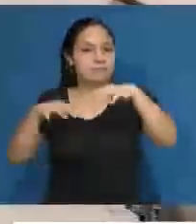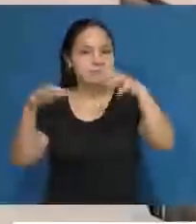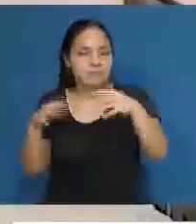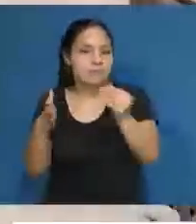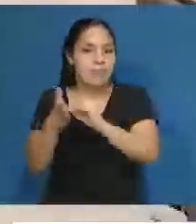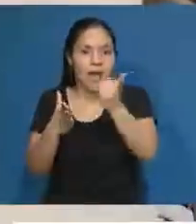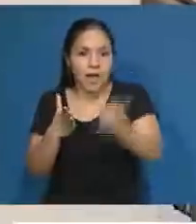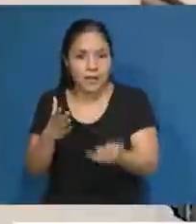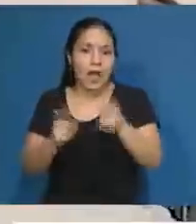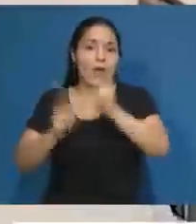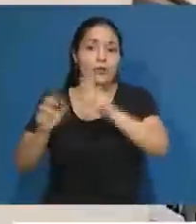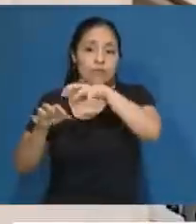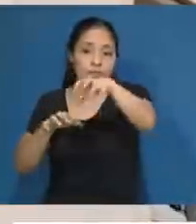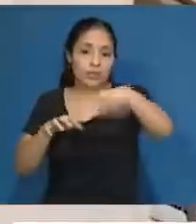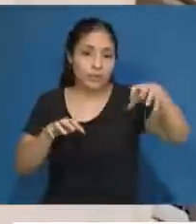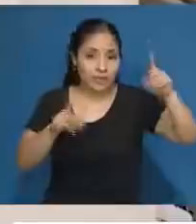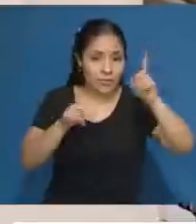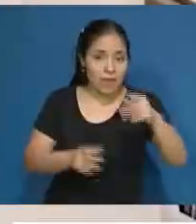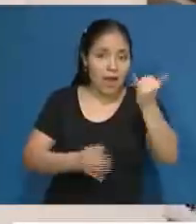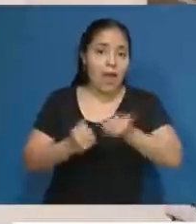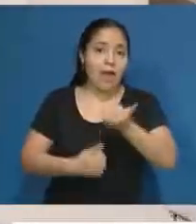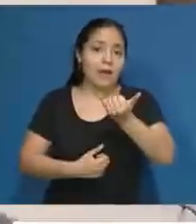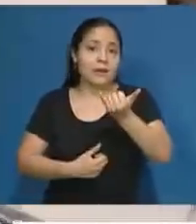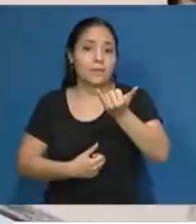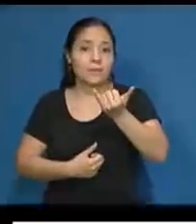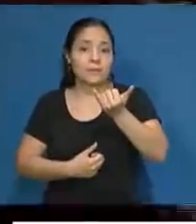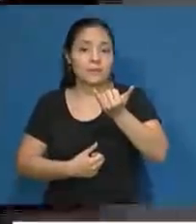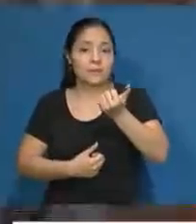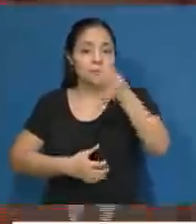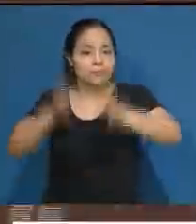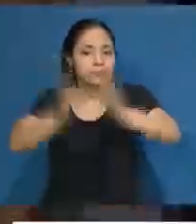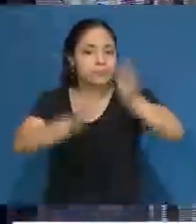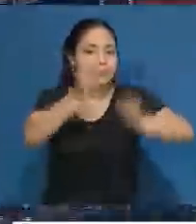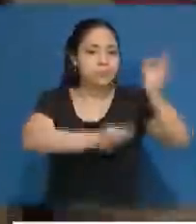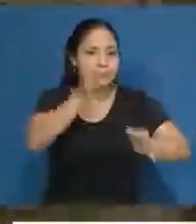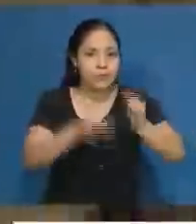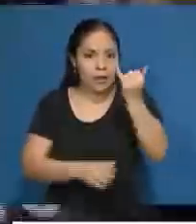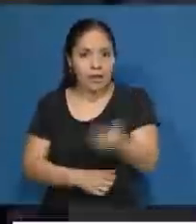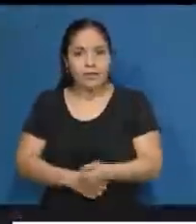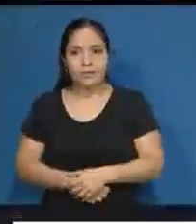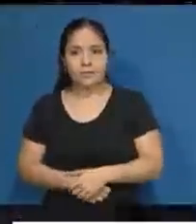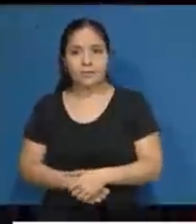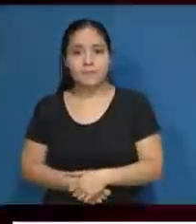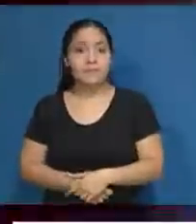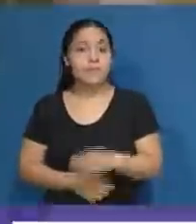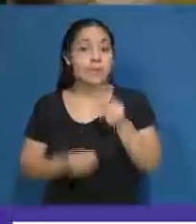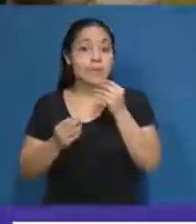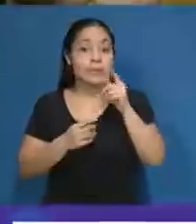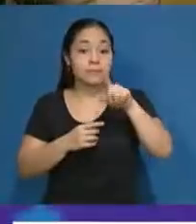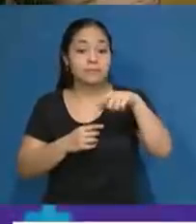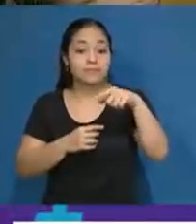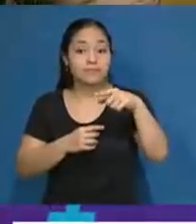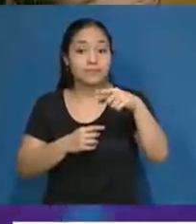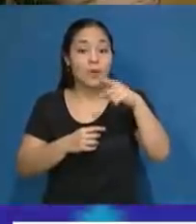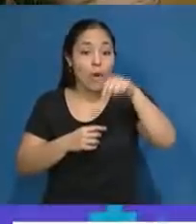llovizna. Ocasionalmente en algunos sectores también tuvieron sectores con granizo. Así que, pero lo que se espera para estos días,